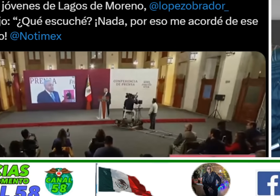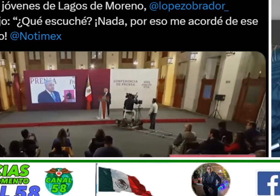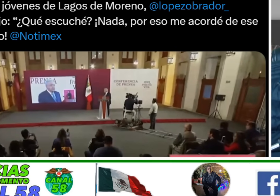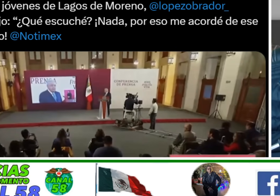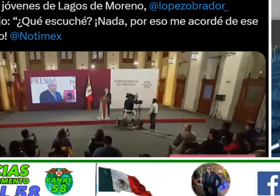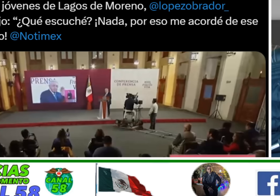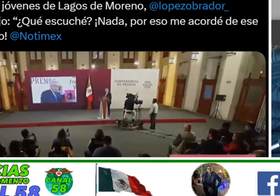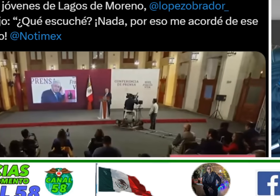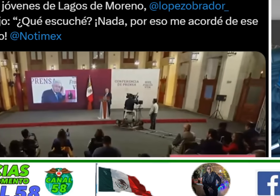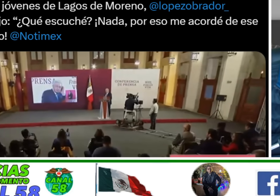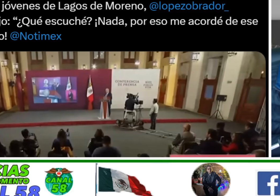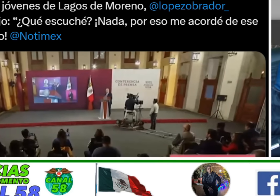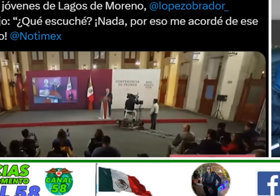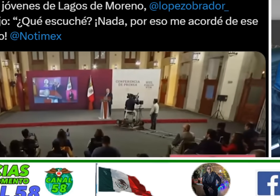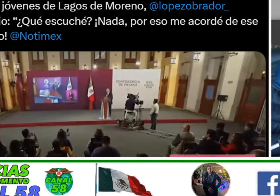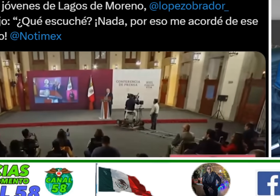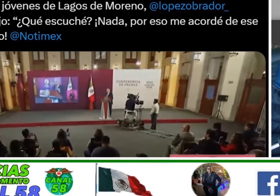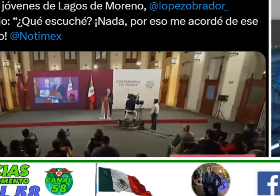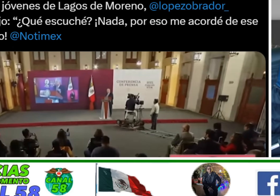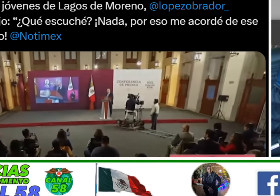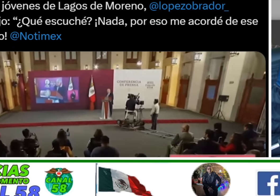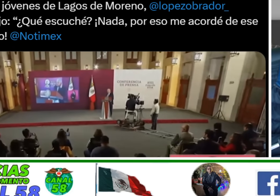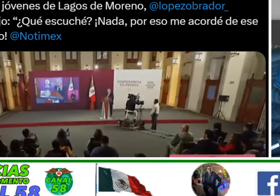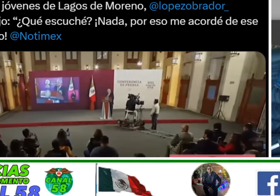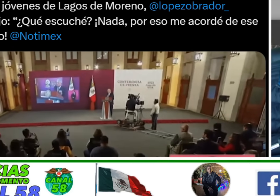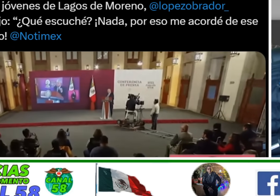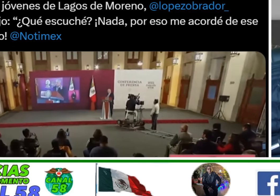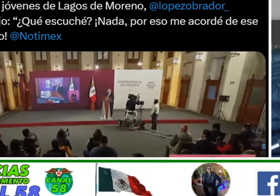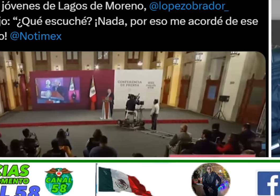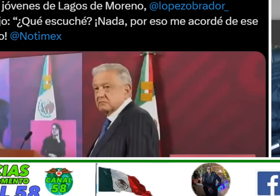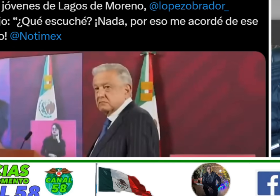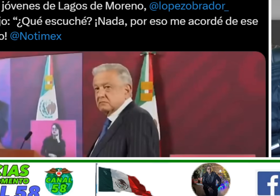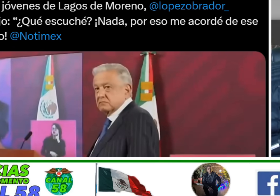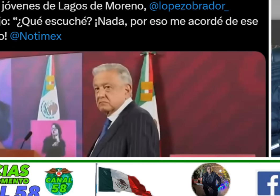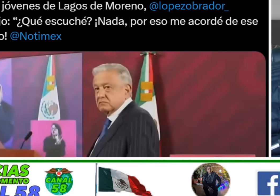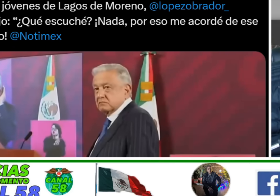todos gritan al mismo tiempo y si no vamos a escucharlo